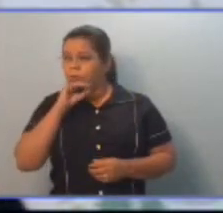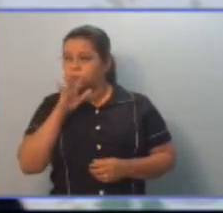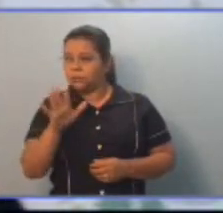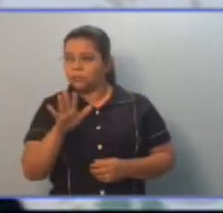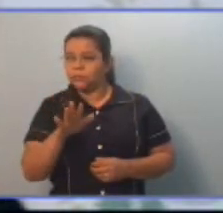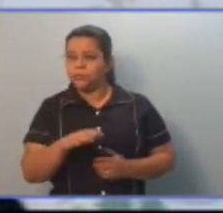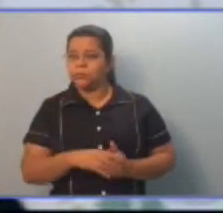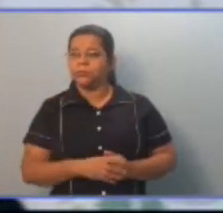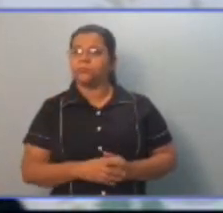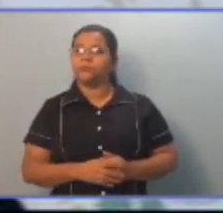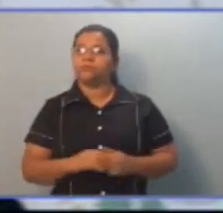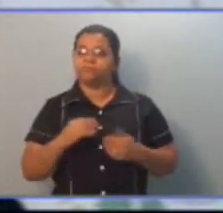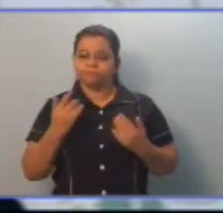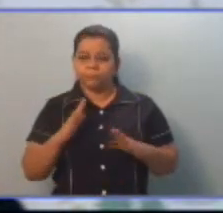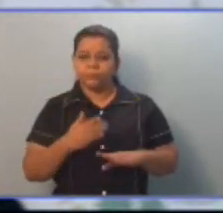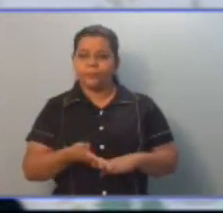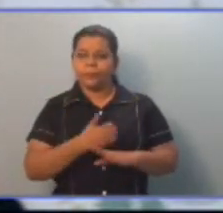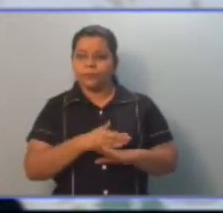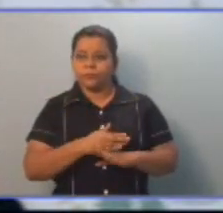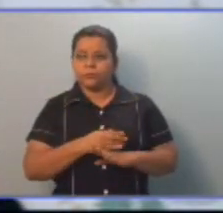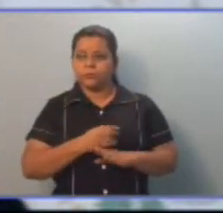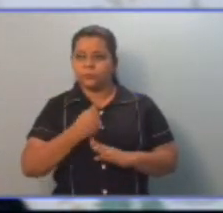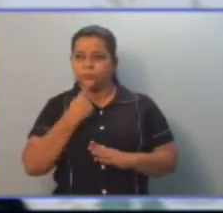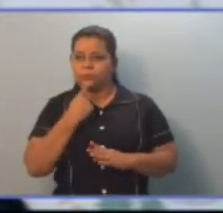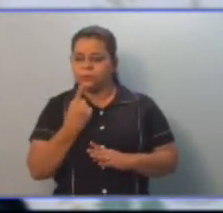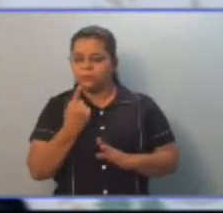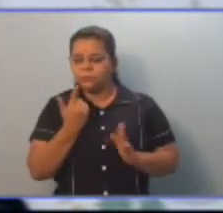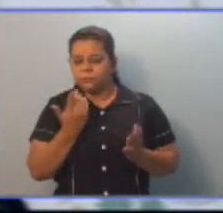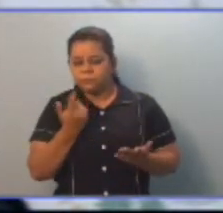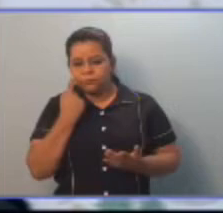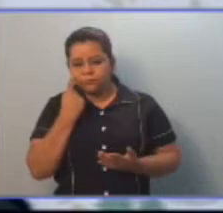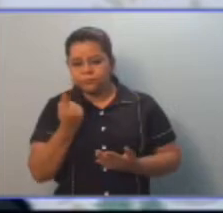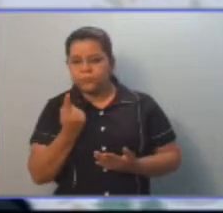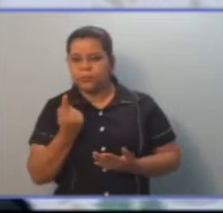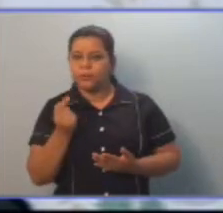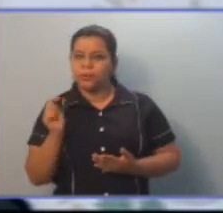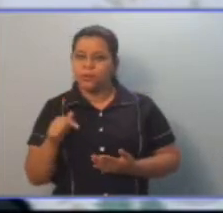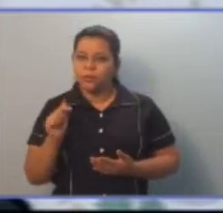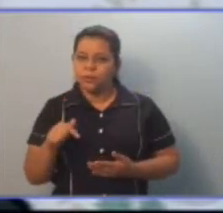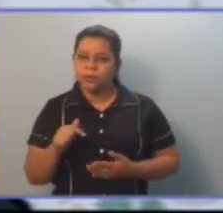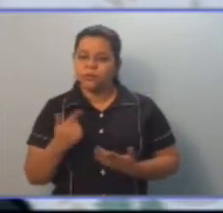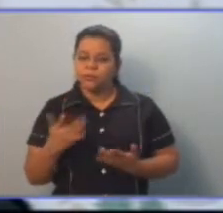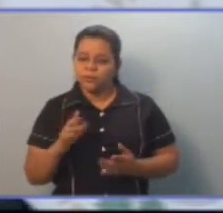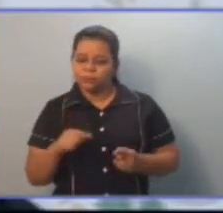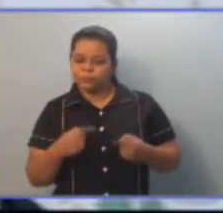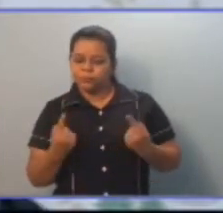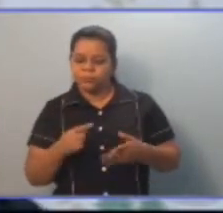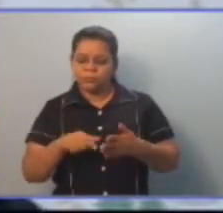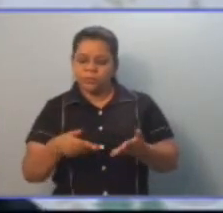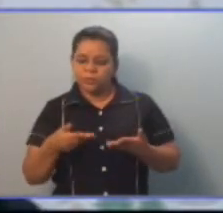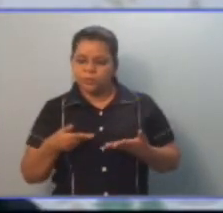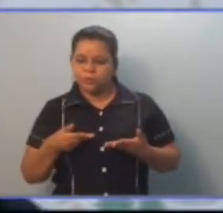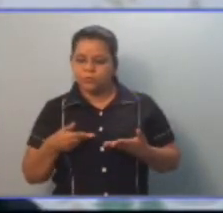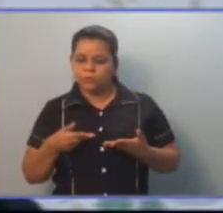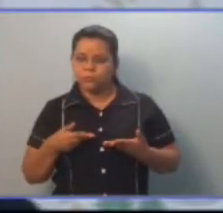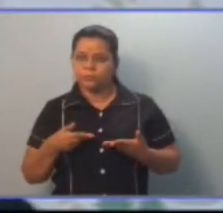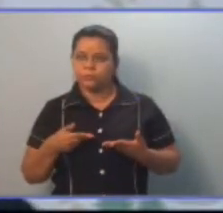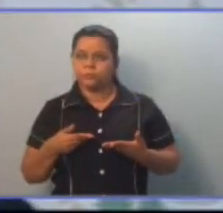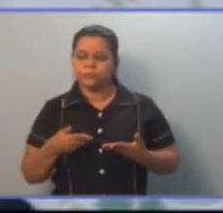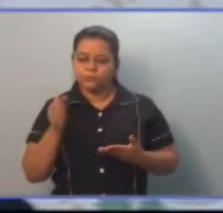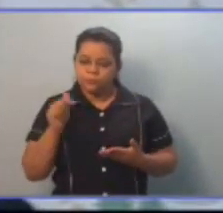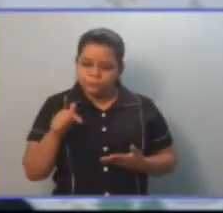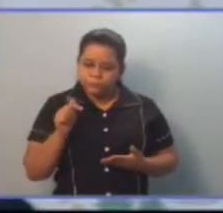razonado hacía mención y decía, miren, aquí se ha atentado contra el stare decisis,